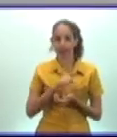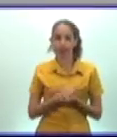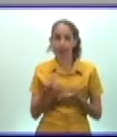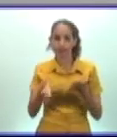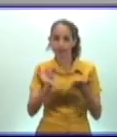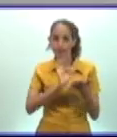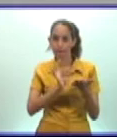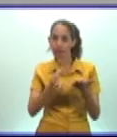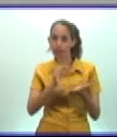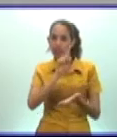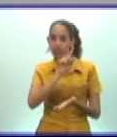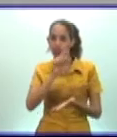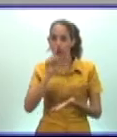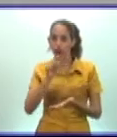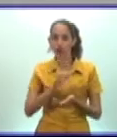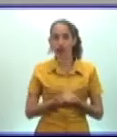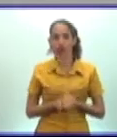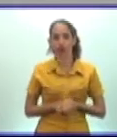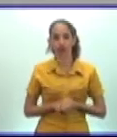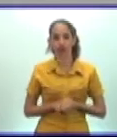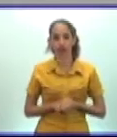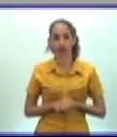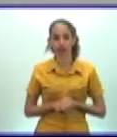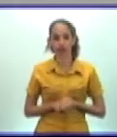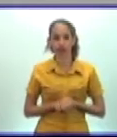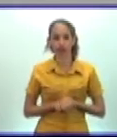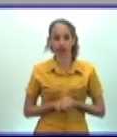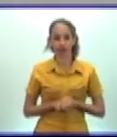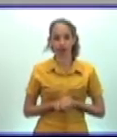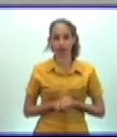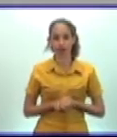11 del libro de texto.